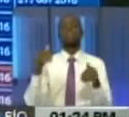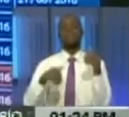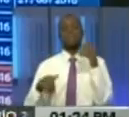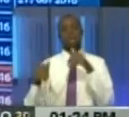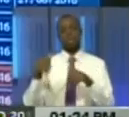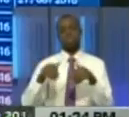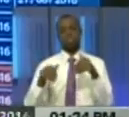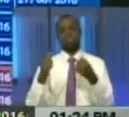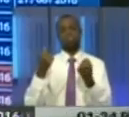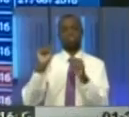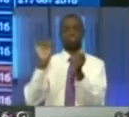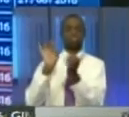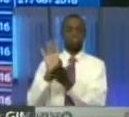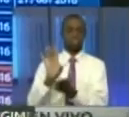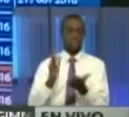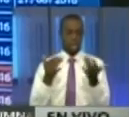año.